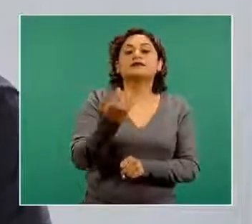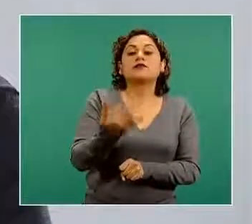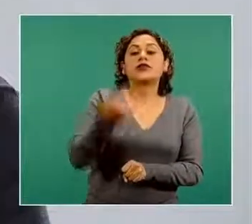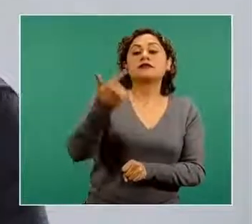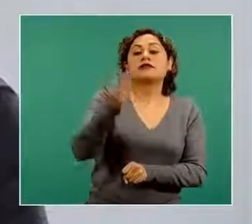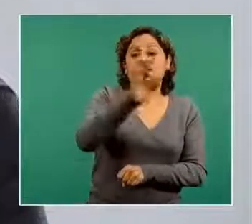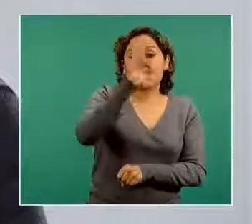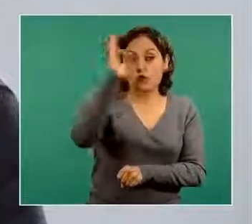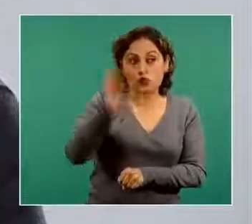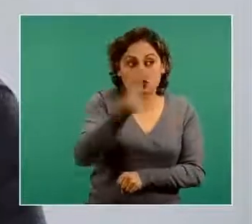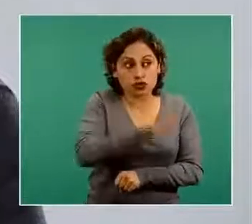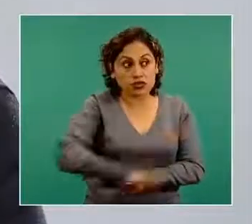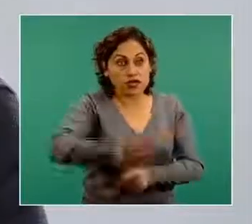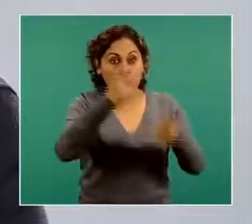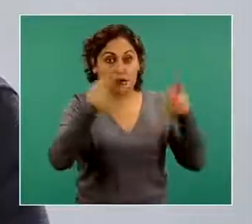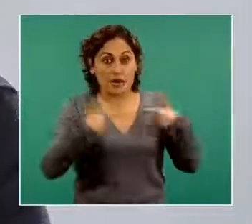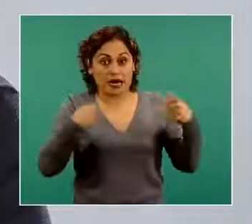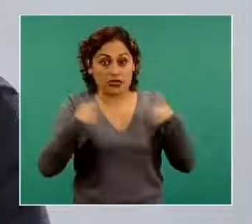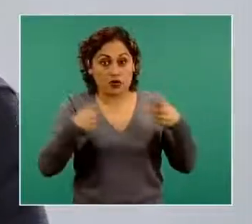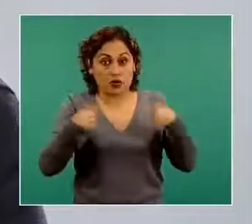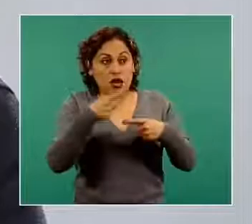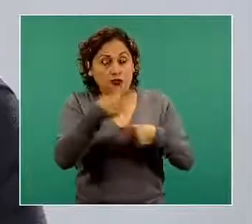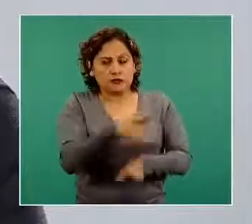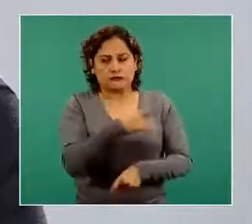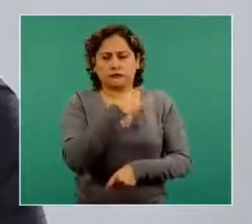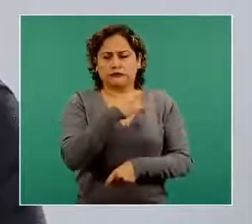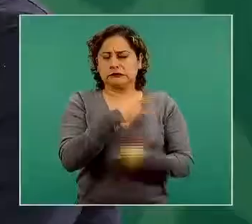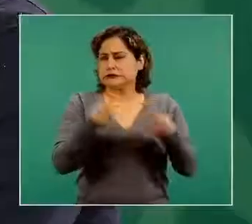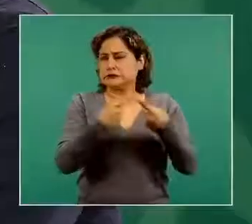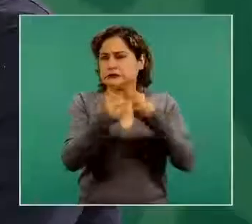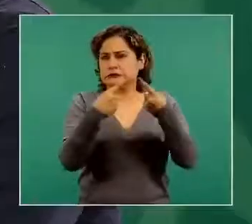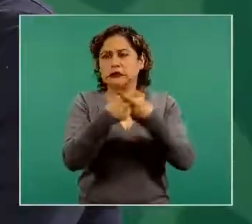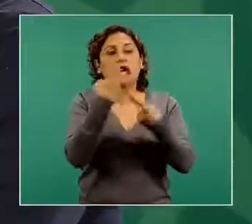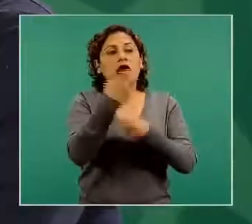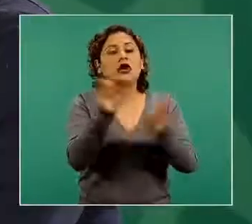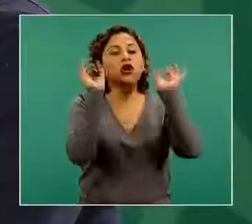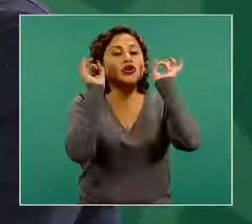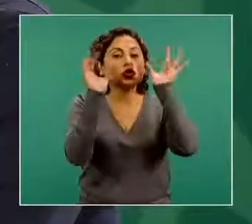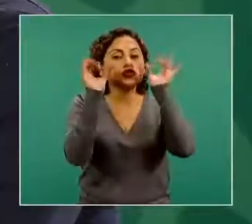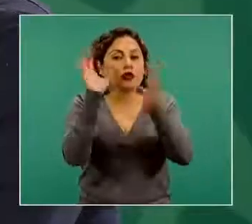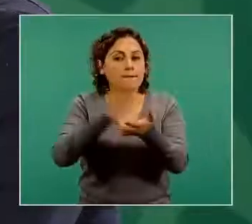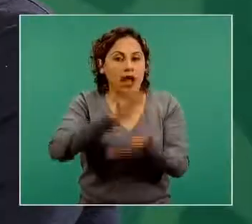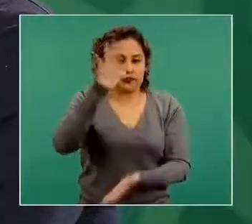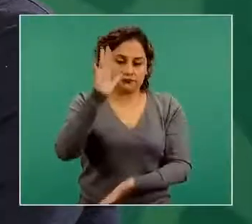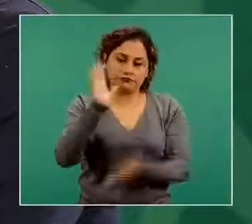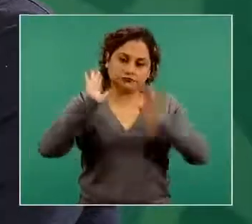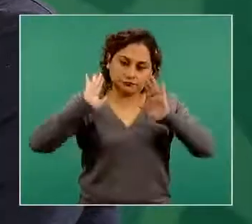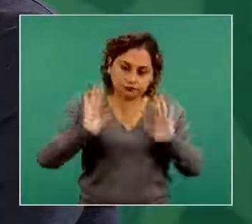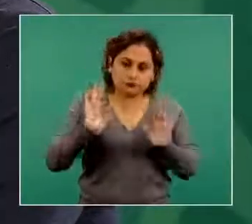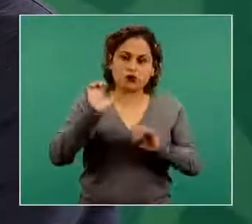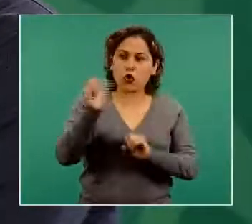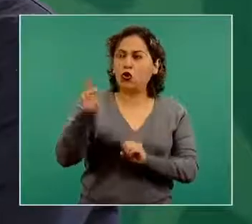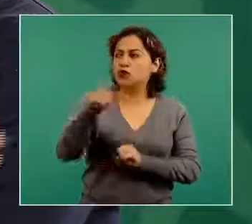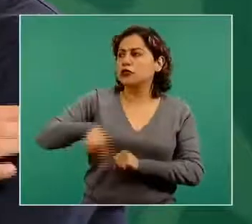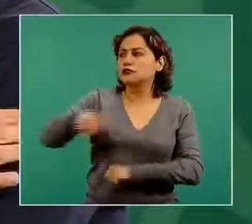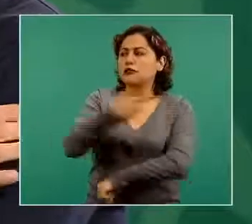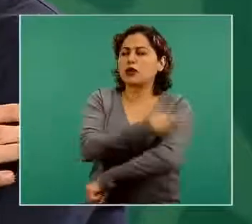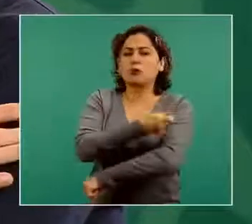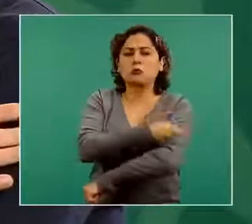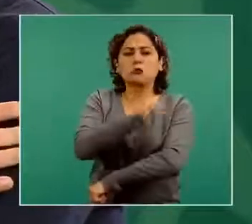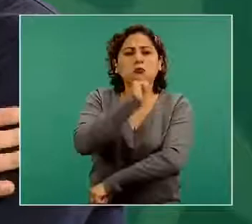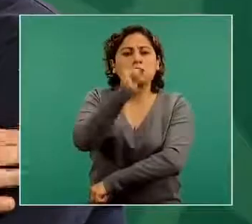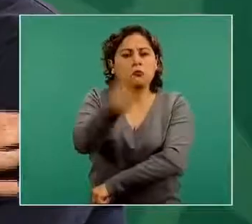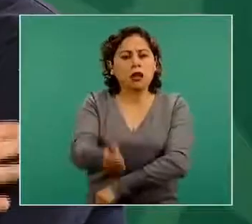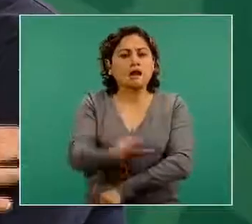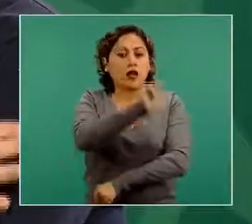ESAVIs, no de las personas vacunadas, sino de estos ESAVIs que se han presentado. Ese es el síntoma predominante. Y el que le sigue, dolor